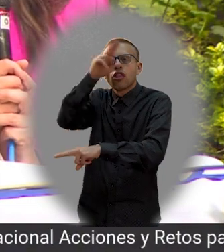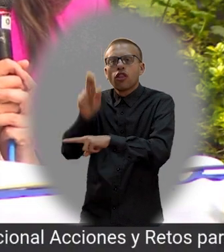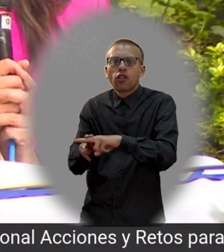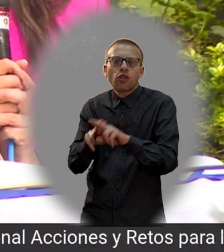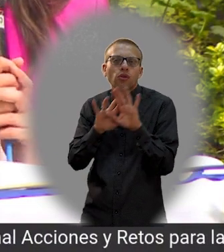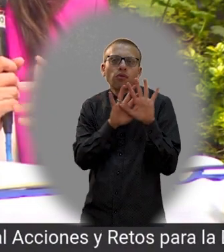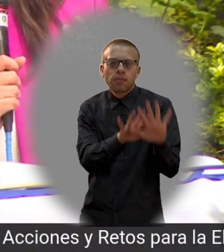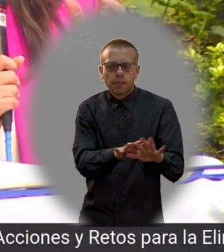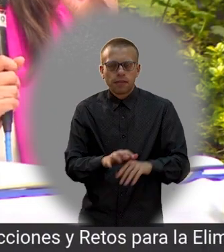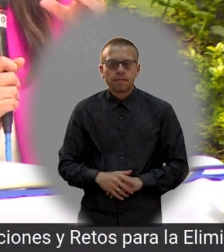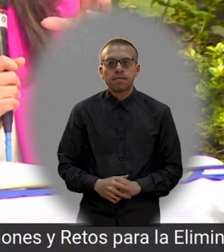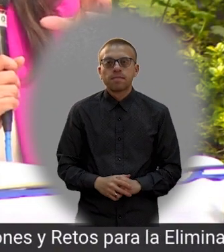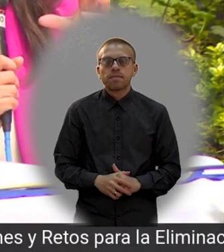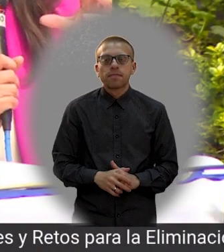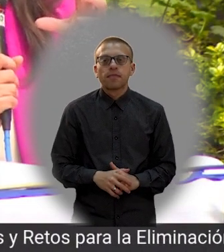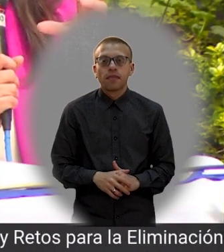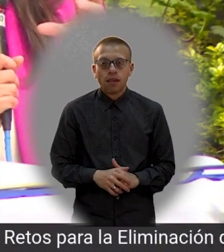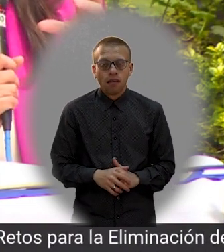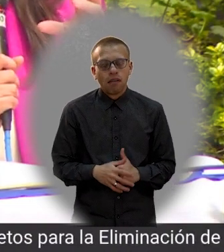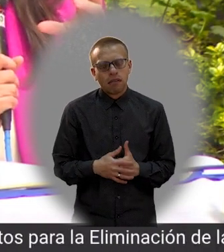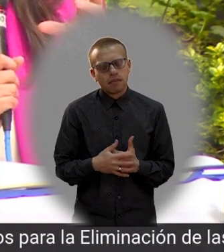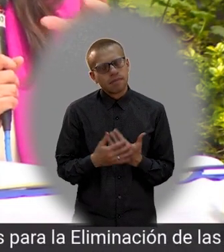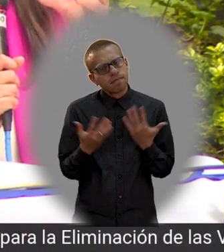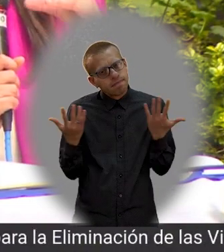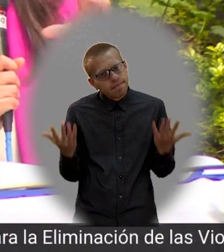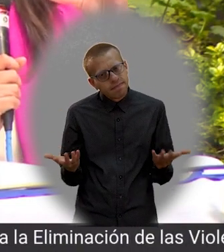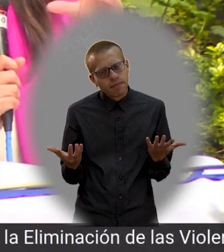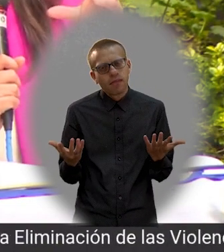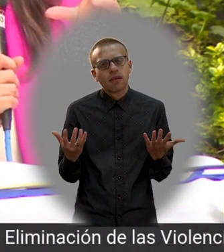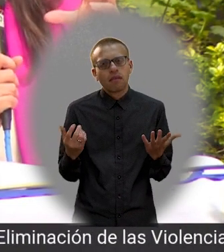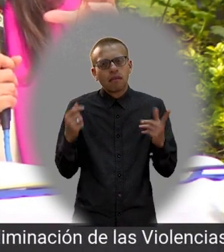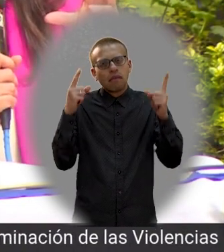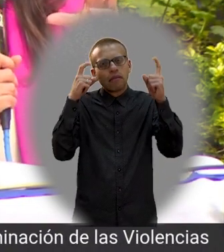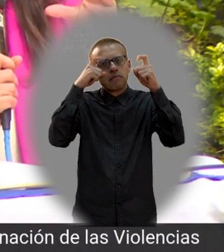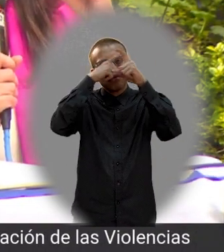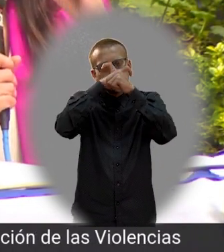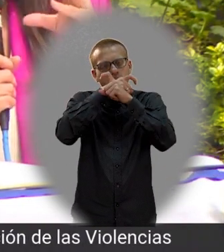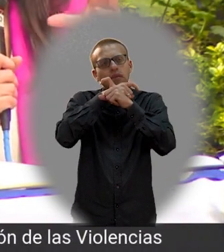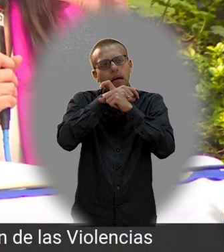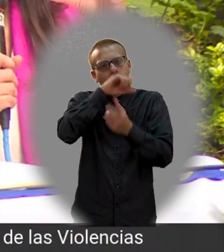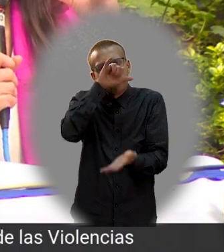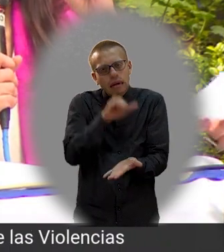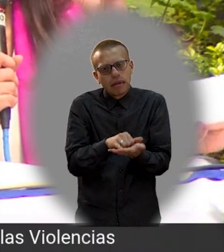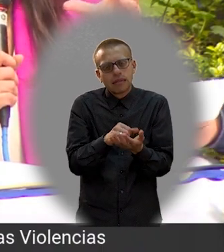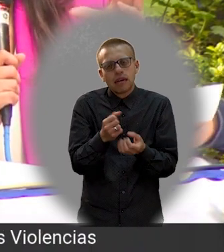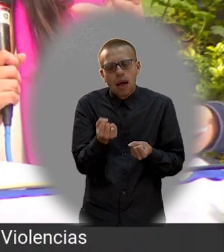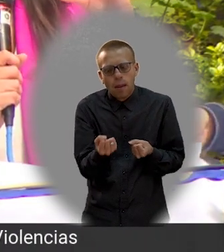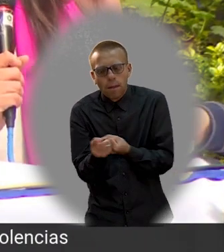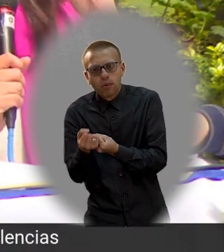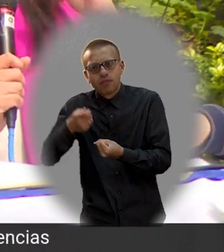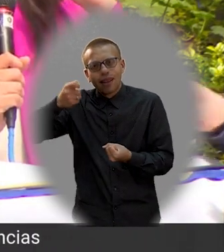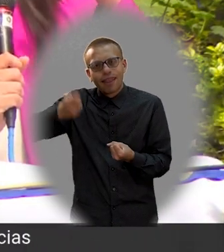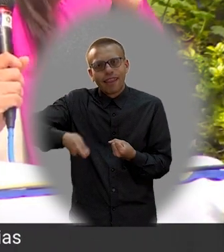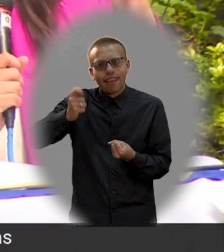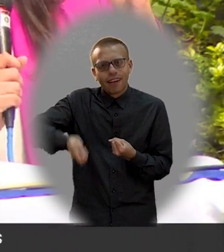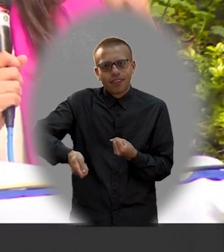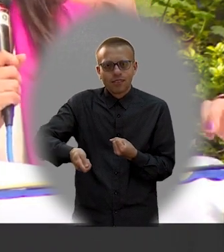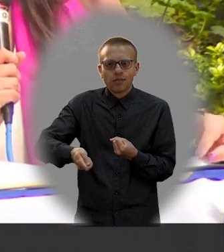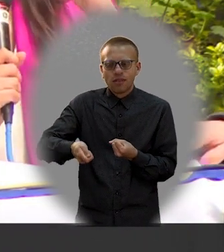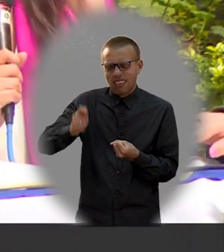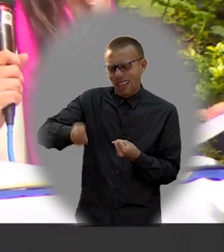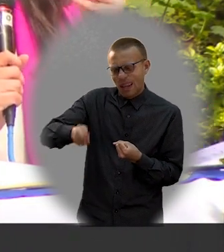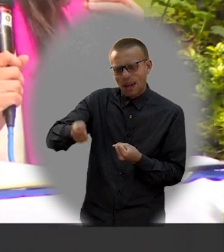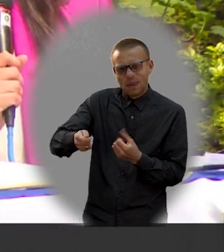otras personas. Y es ahí entonces en donde hay que ayudarle al derecho. El derecho puede cambiar y puede